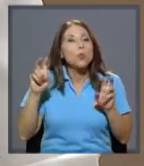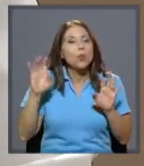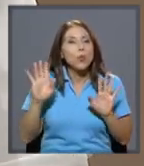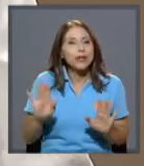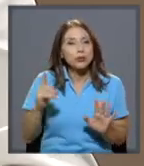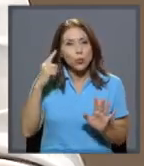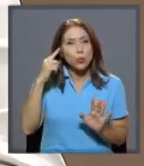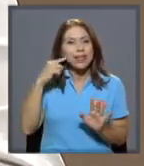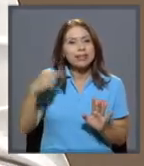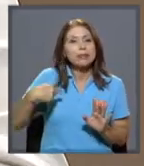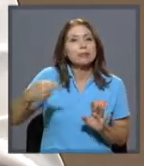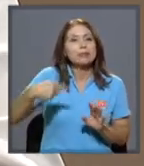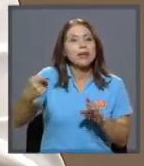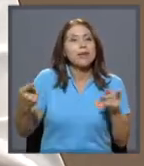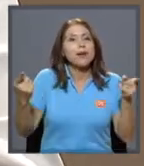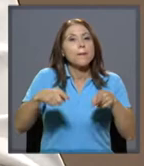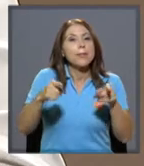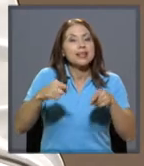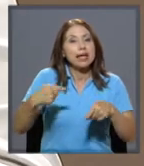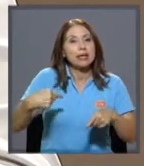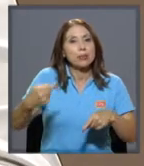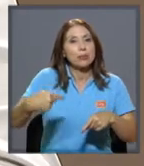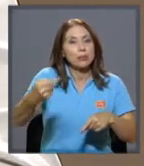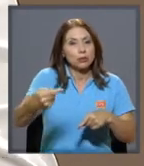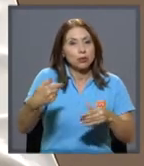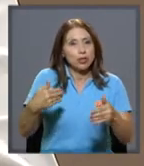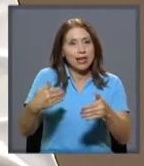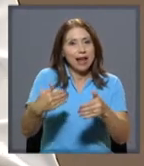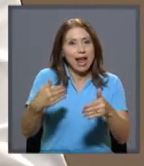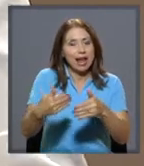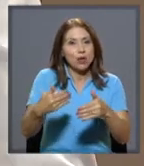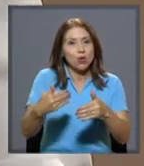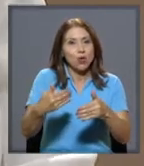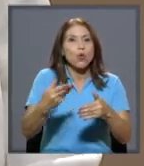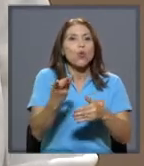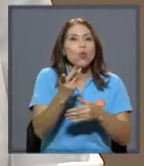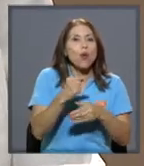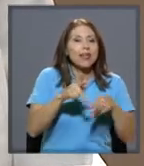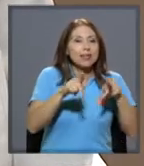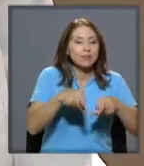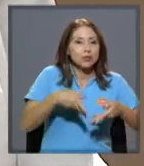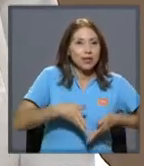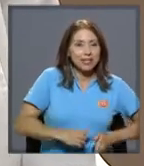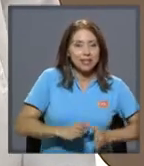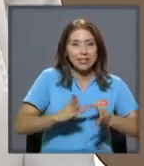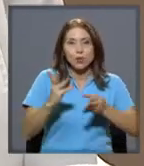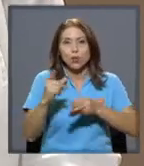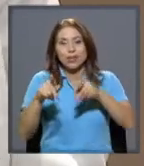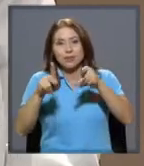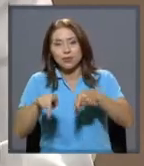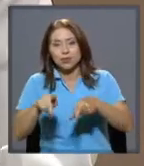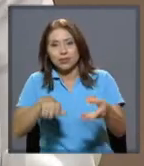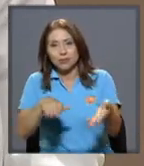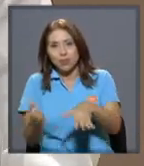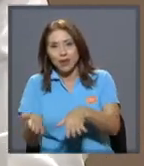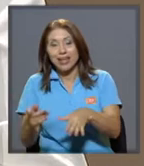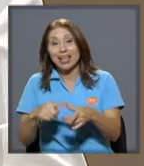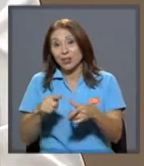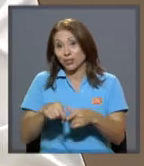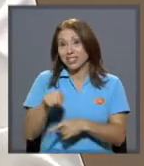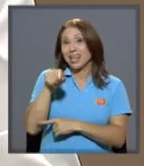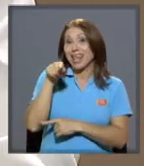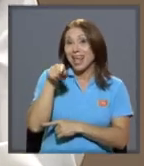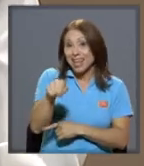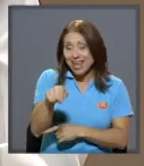se van a comportar en un futuro muy cercano el número de nacimientos y defunciones. Entonces,